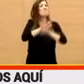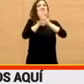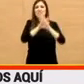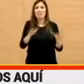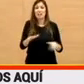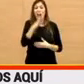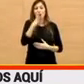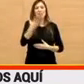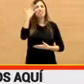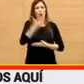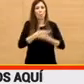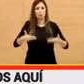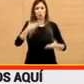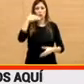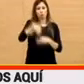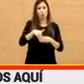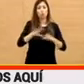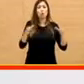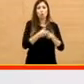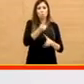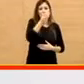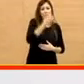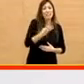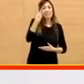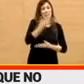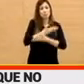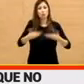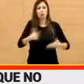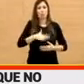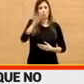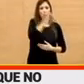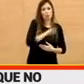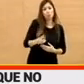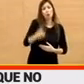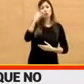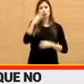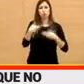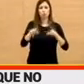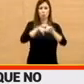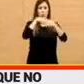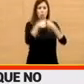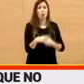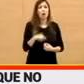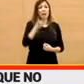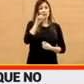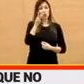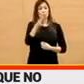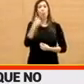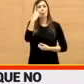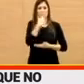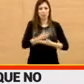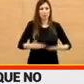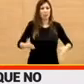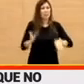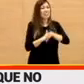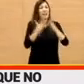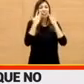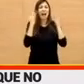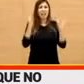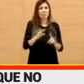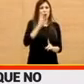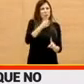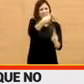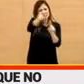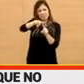Partido Socialista, tres millones de votos de Podemos, dos de las confluencias, uno de izquierda, unidad, unidad popular. La izquierda es así, es rica, es rica, es